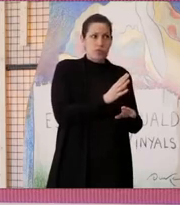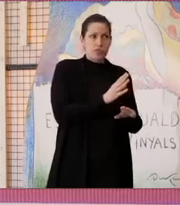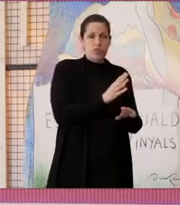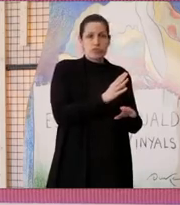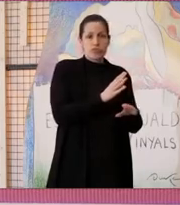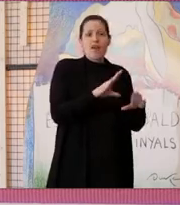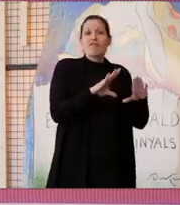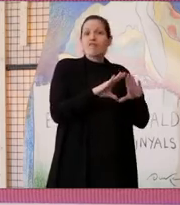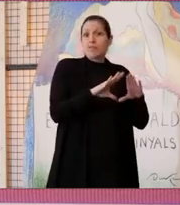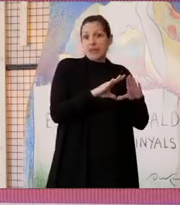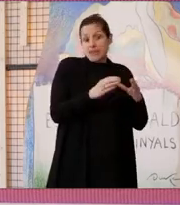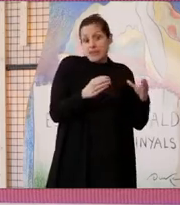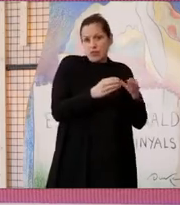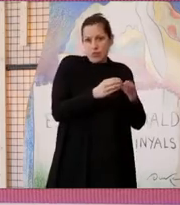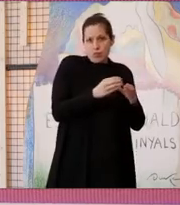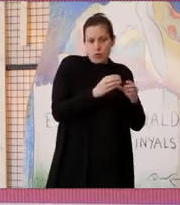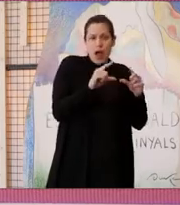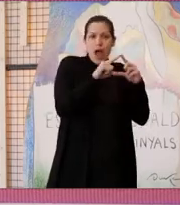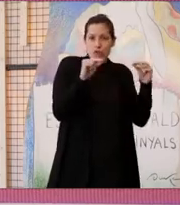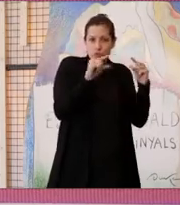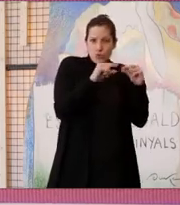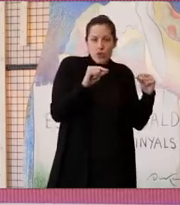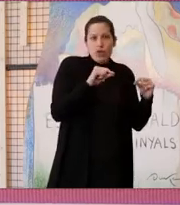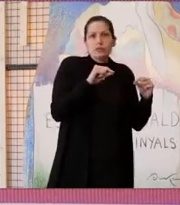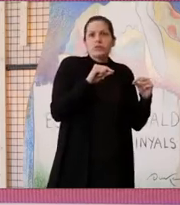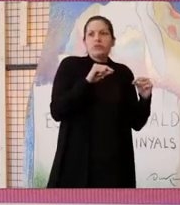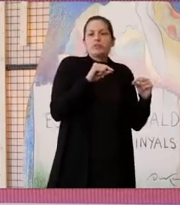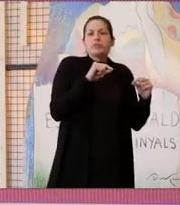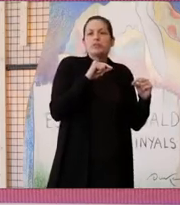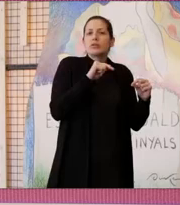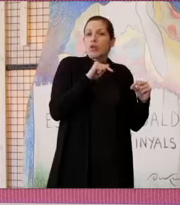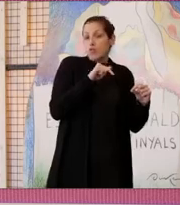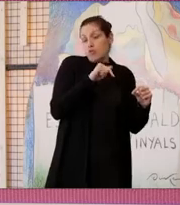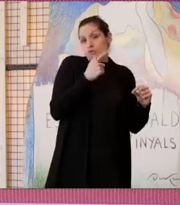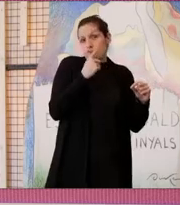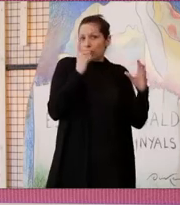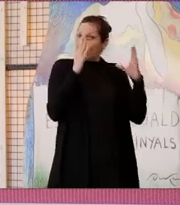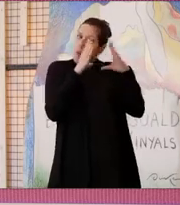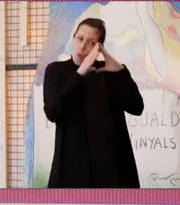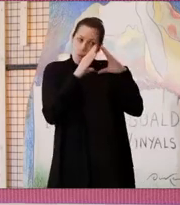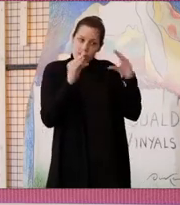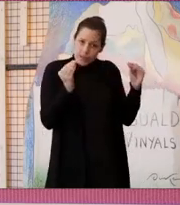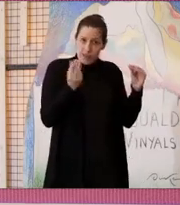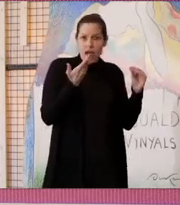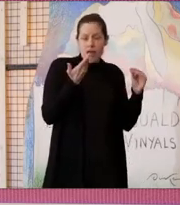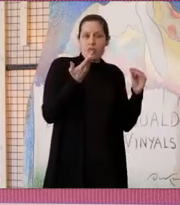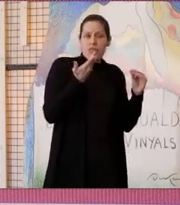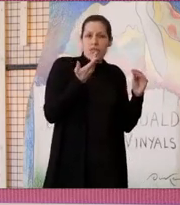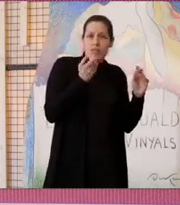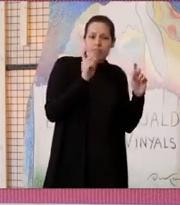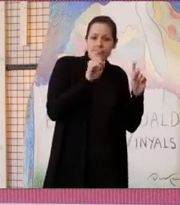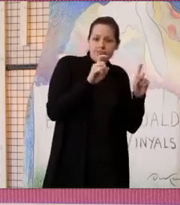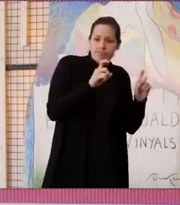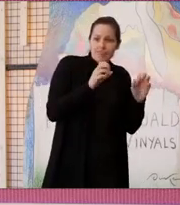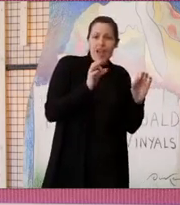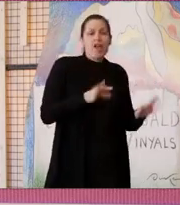y yo cada vez que estamos en la escuela se lo digo a todas las jóvenes lo digo así casi como como abuela